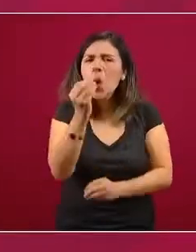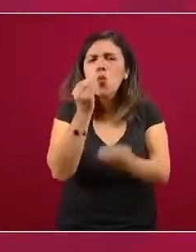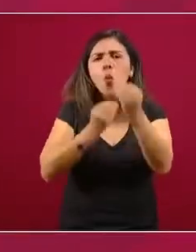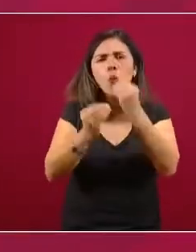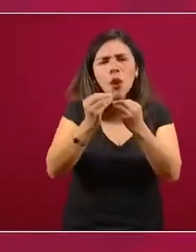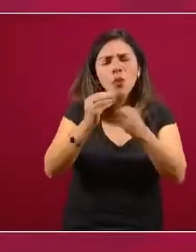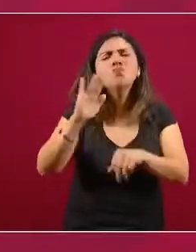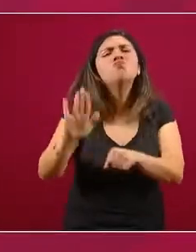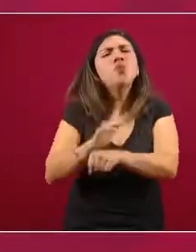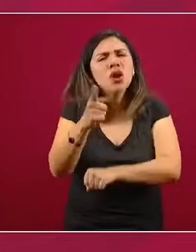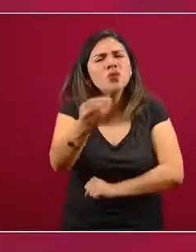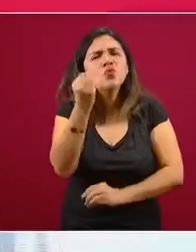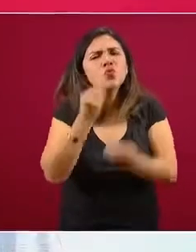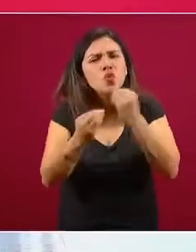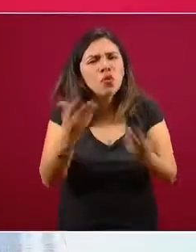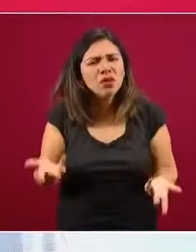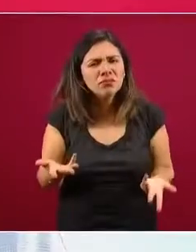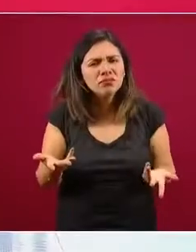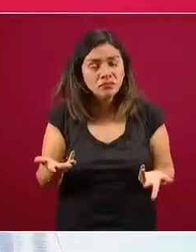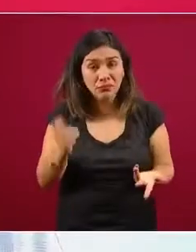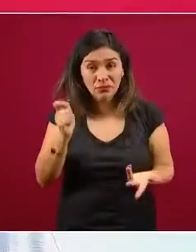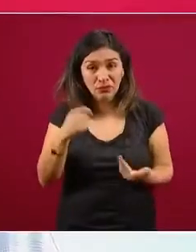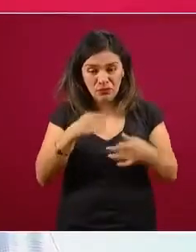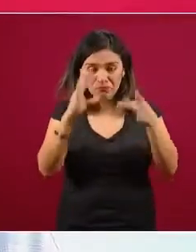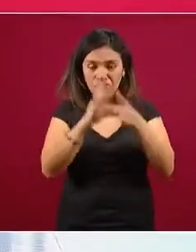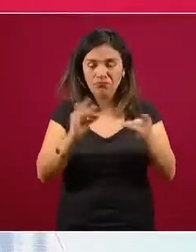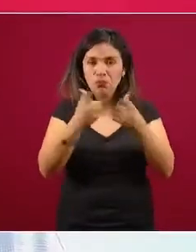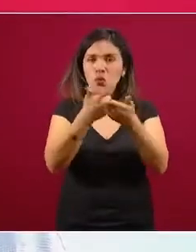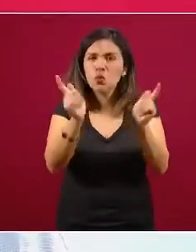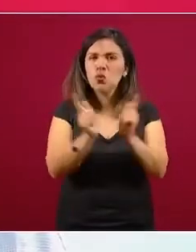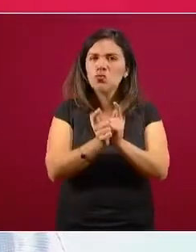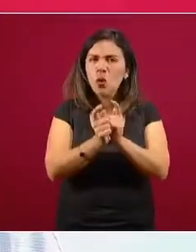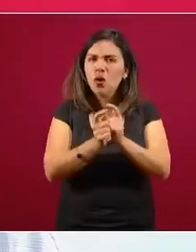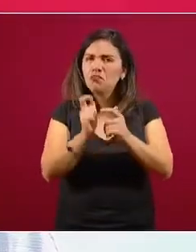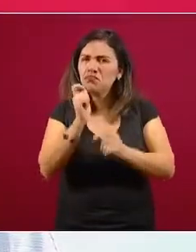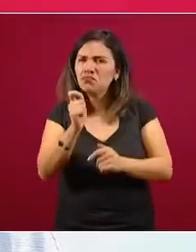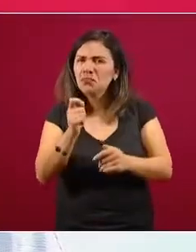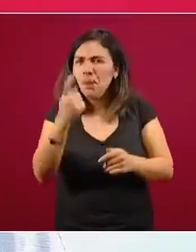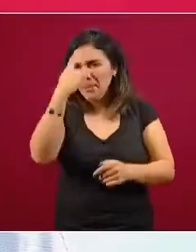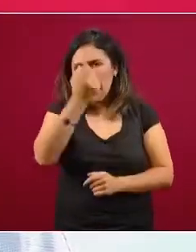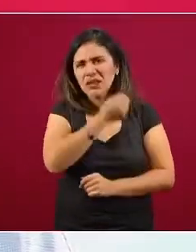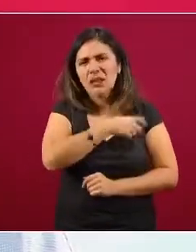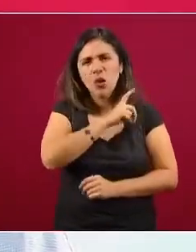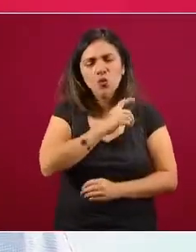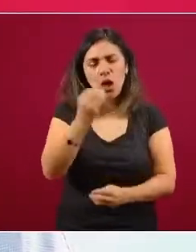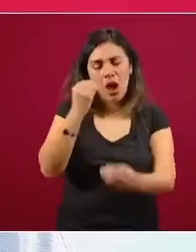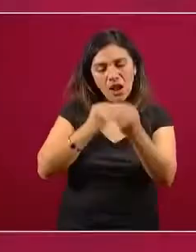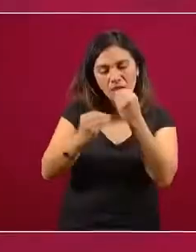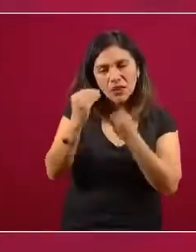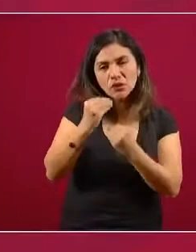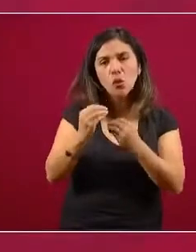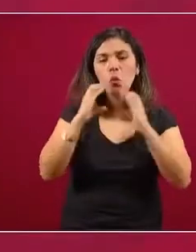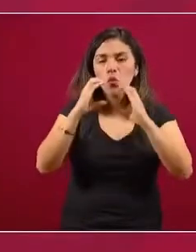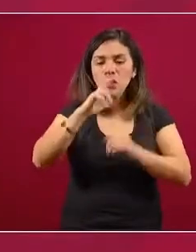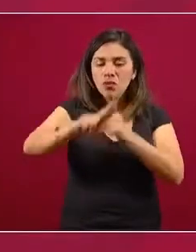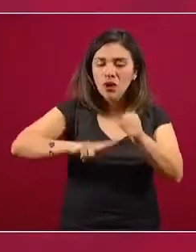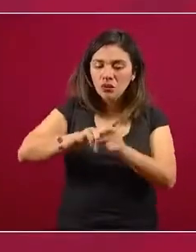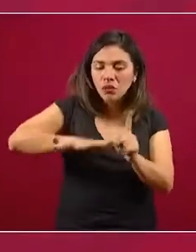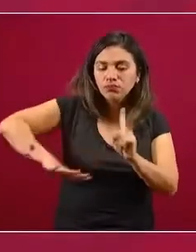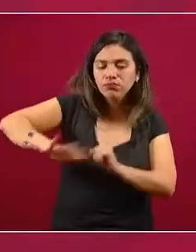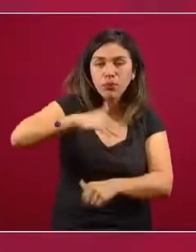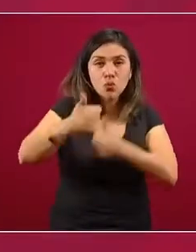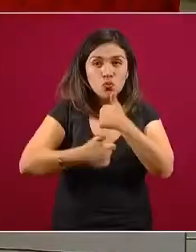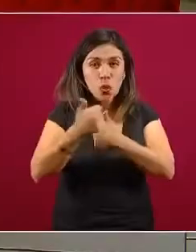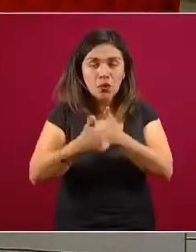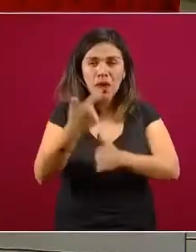y por qué lo comemos, y hemos hablado del Grupo Intersectorial de Salud, Alimentación, Medio Ambiente y